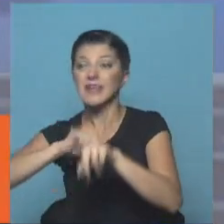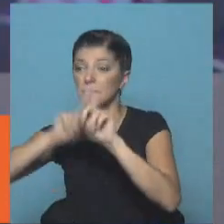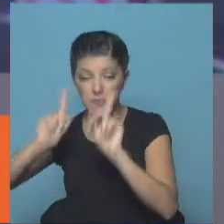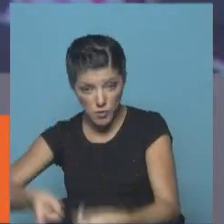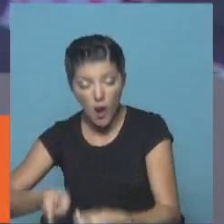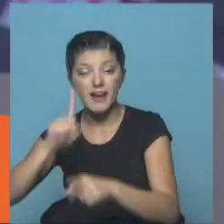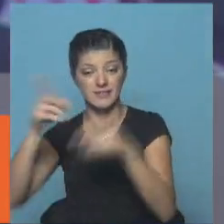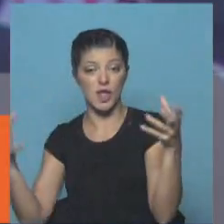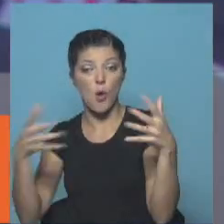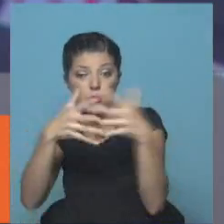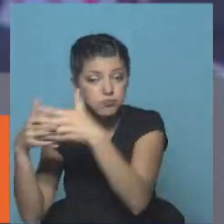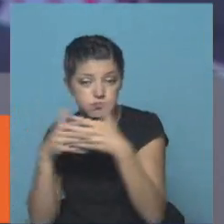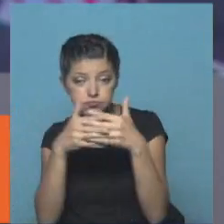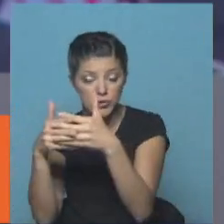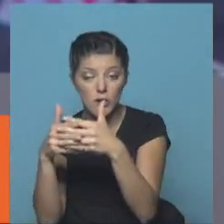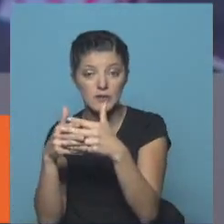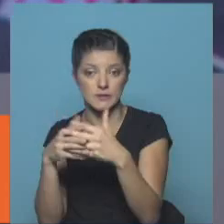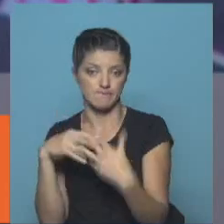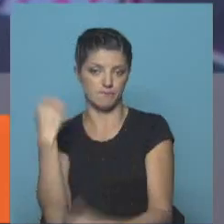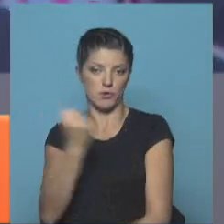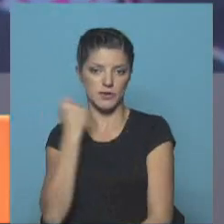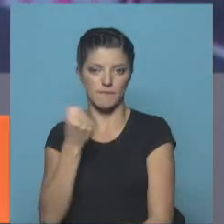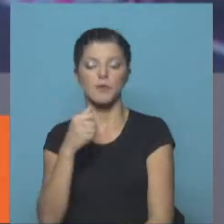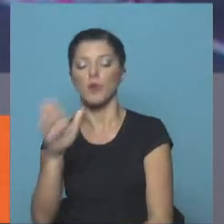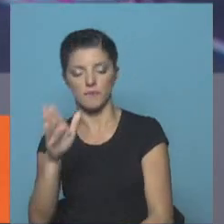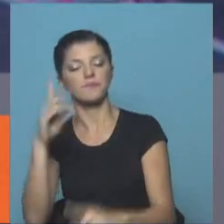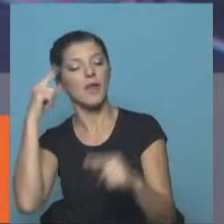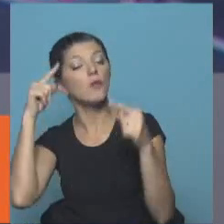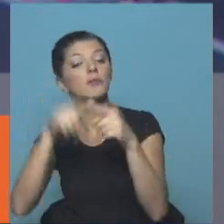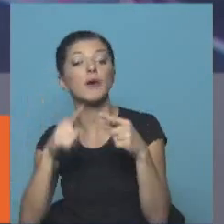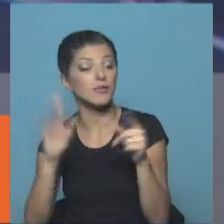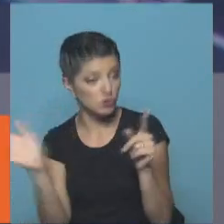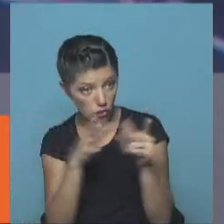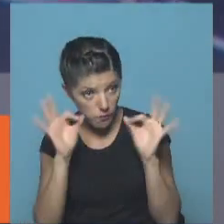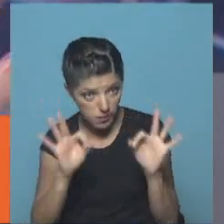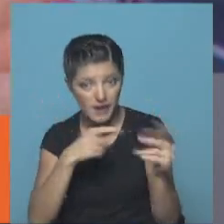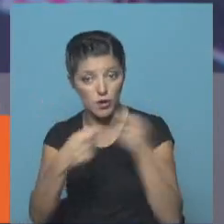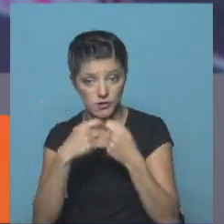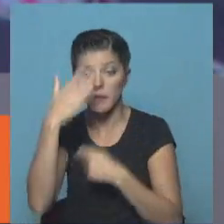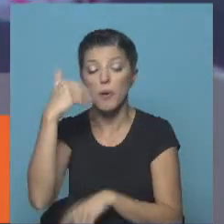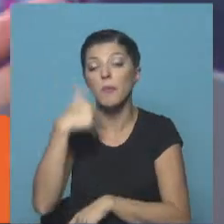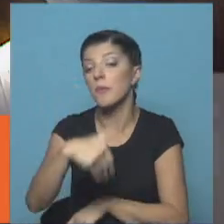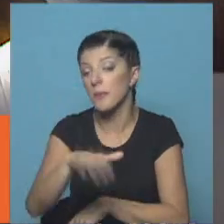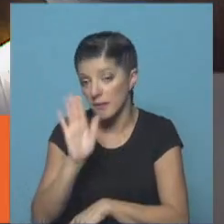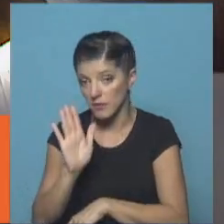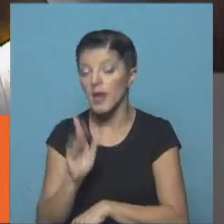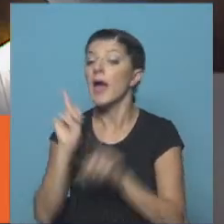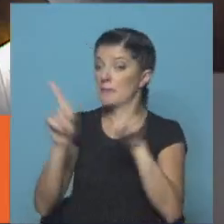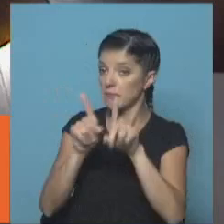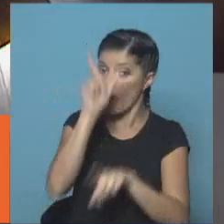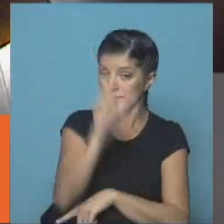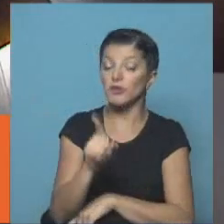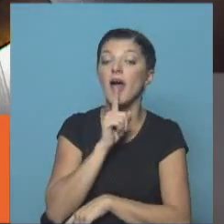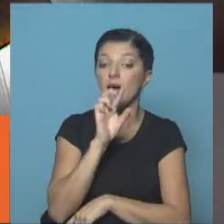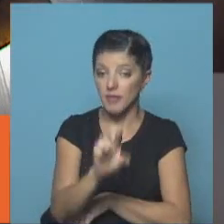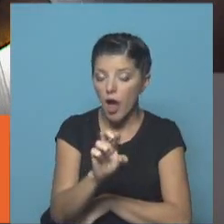importante. Ahora, ¿la idea cuál fue? Negociemos todo el paquete y luego veamos qué pasa. Creo que nos está explicando el mundo y las tensiones del mundo. El mismo Trump, con estas